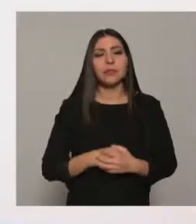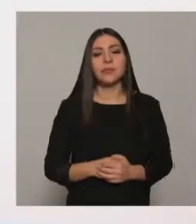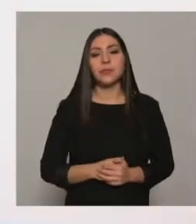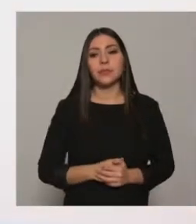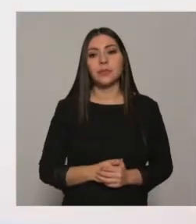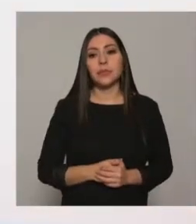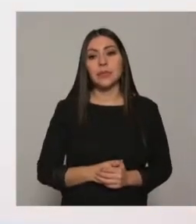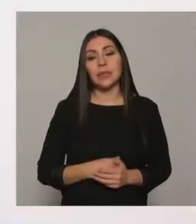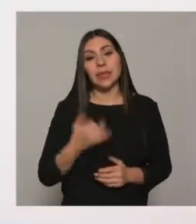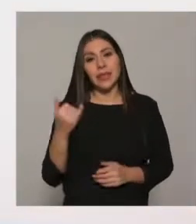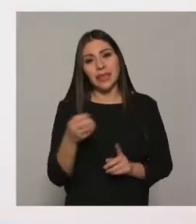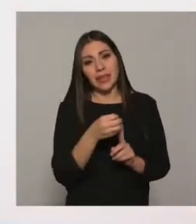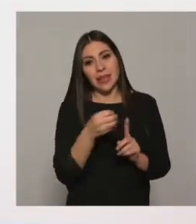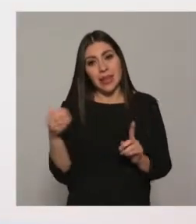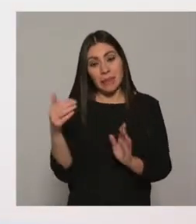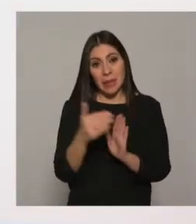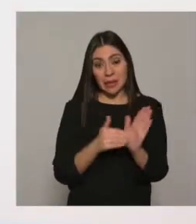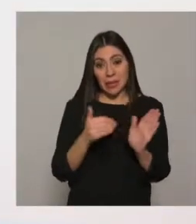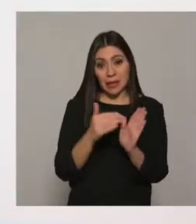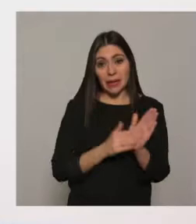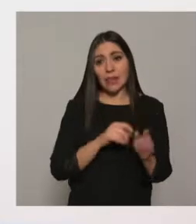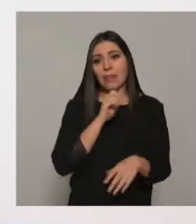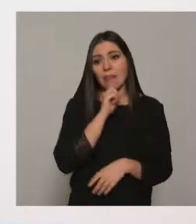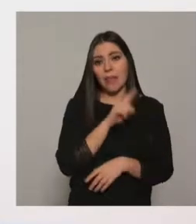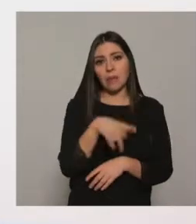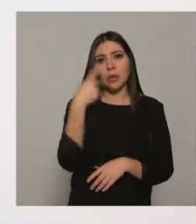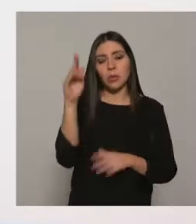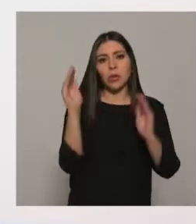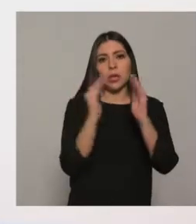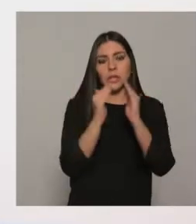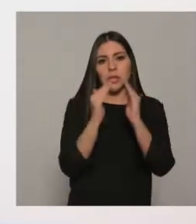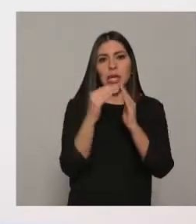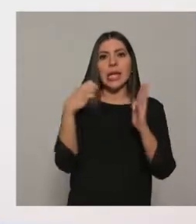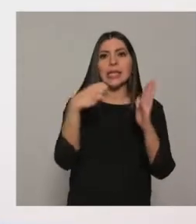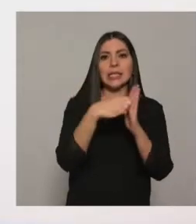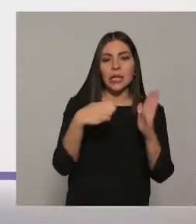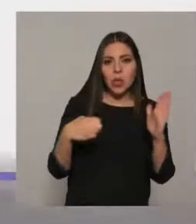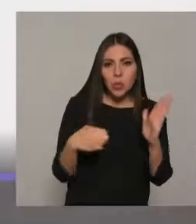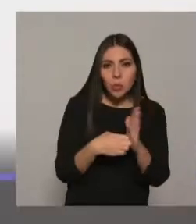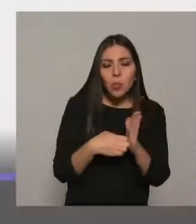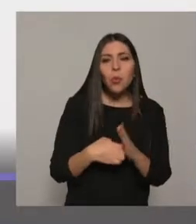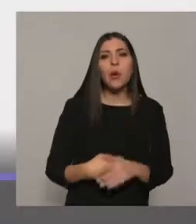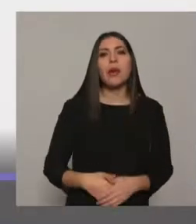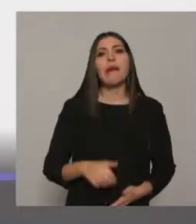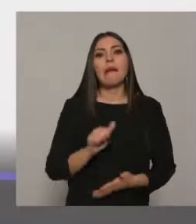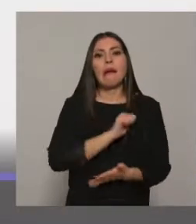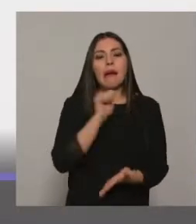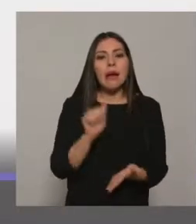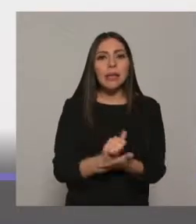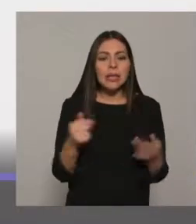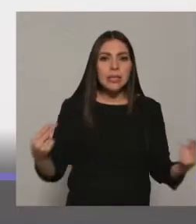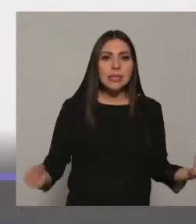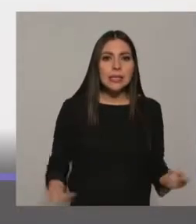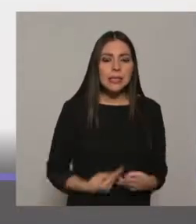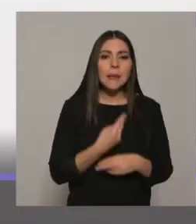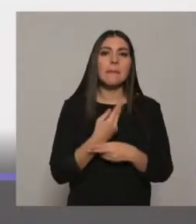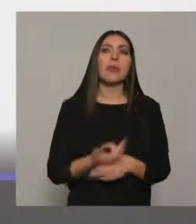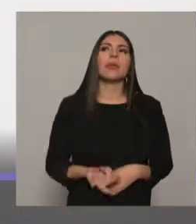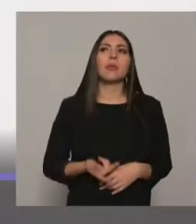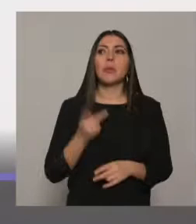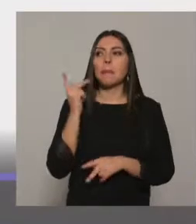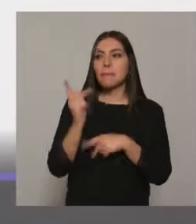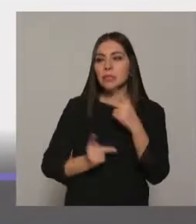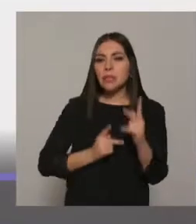documentos pues está la escritura de su casa, su acta de nacimiento, su pasaporte, la identificación,